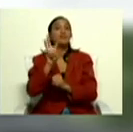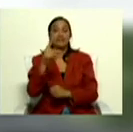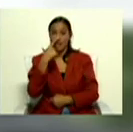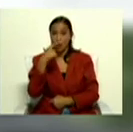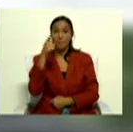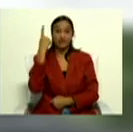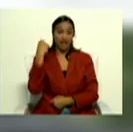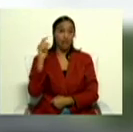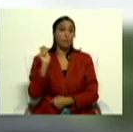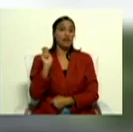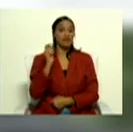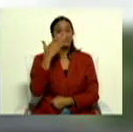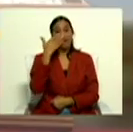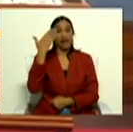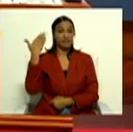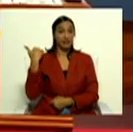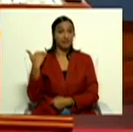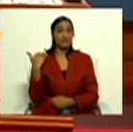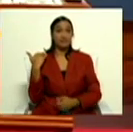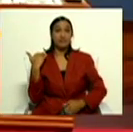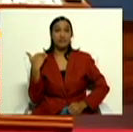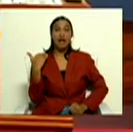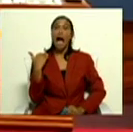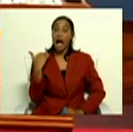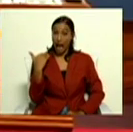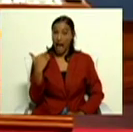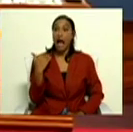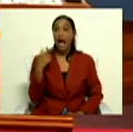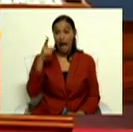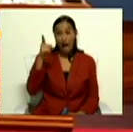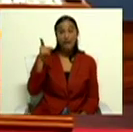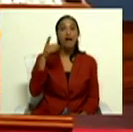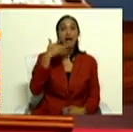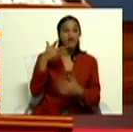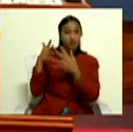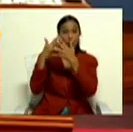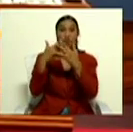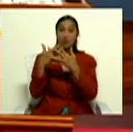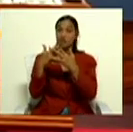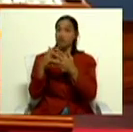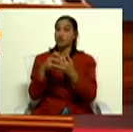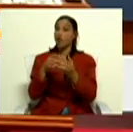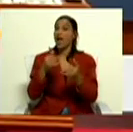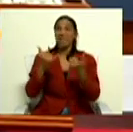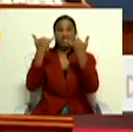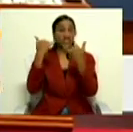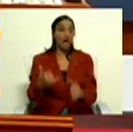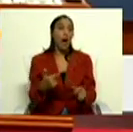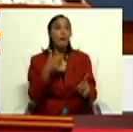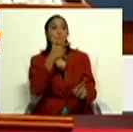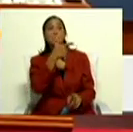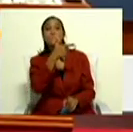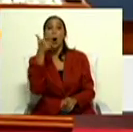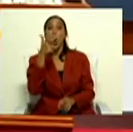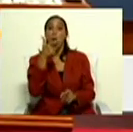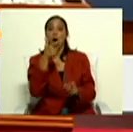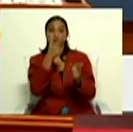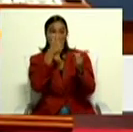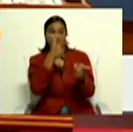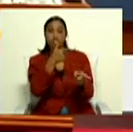Ah, pero esto sí, a este lo mataron. A este lo mataron por publicar esas